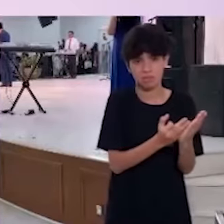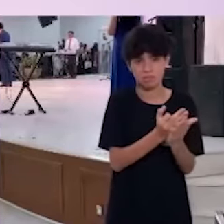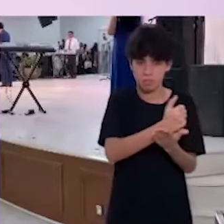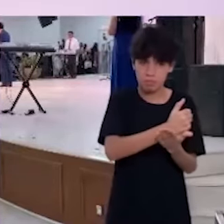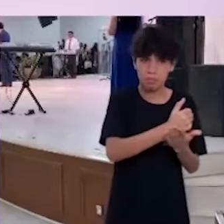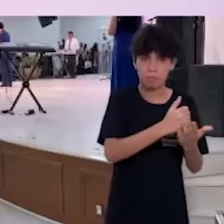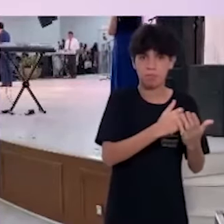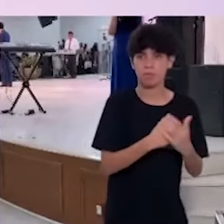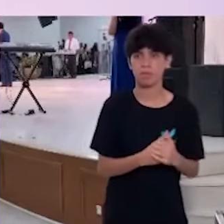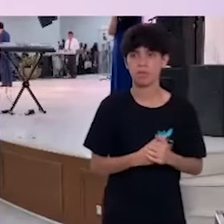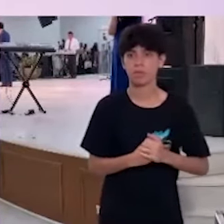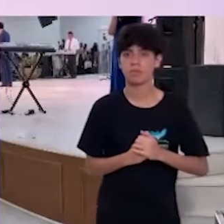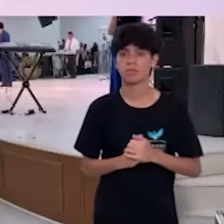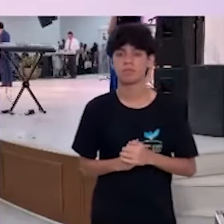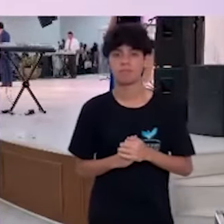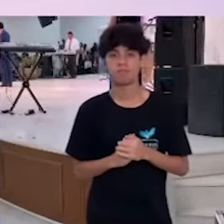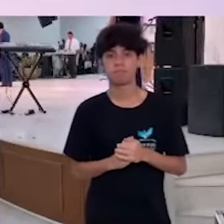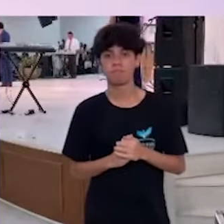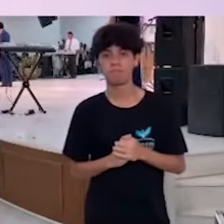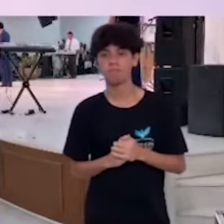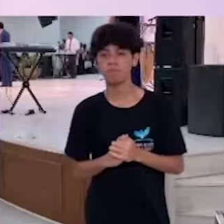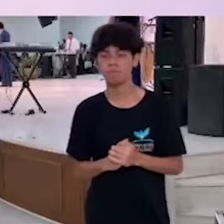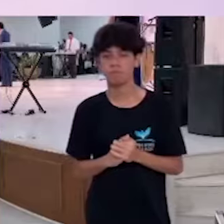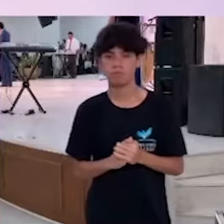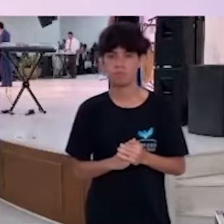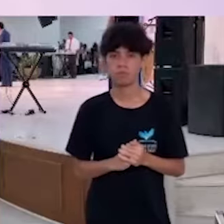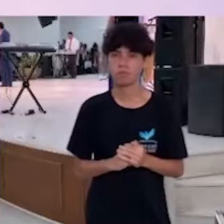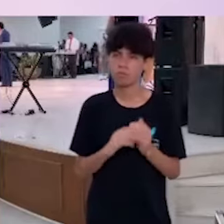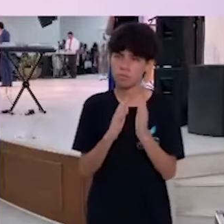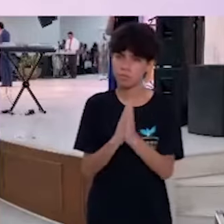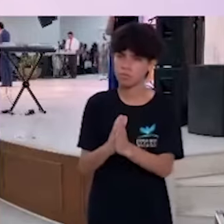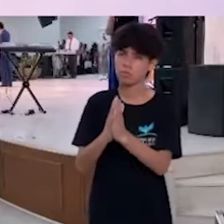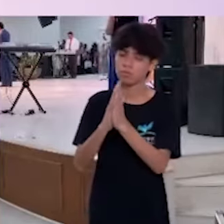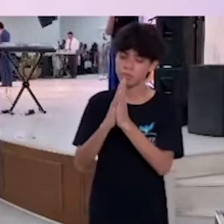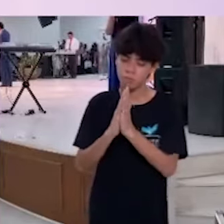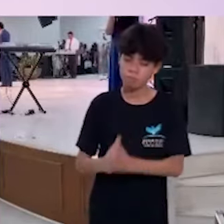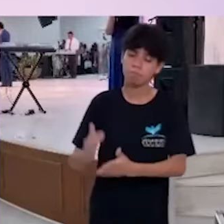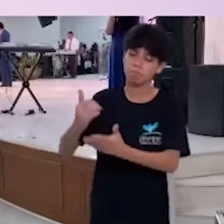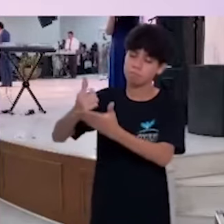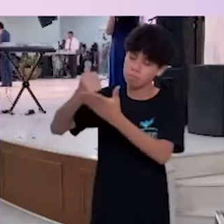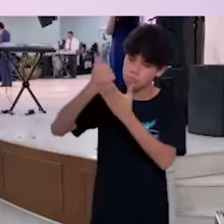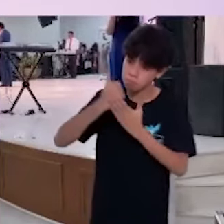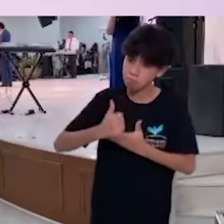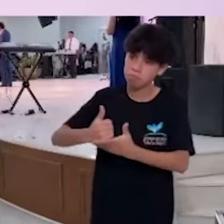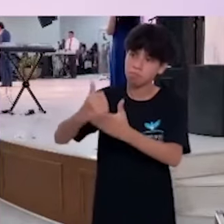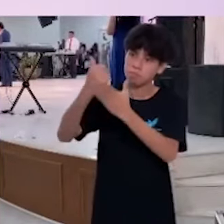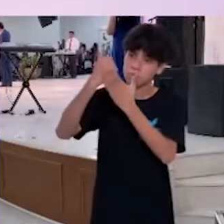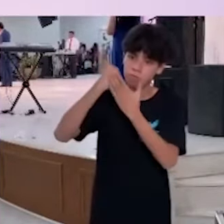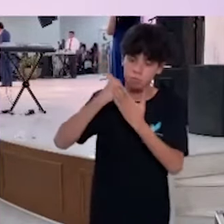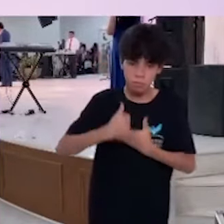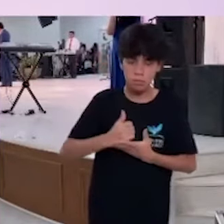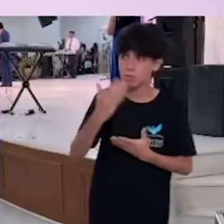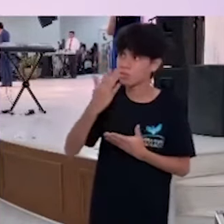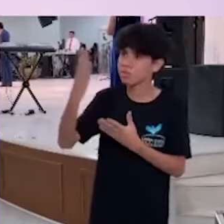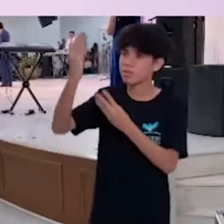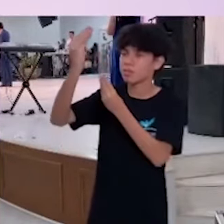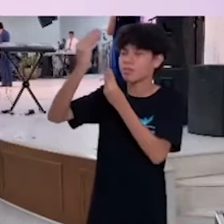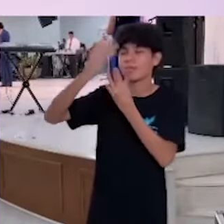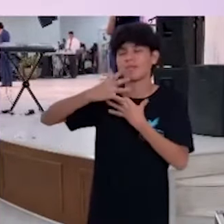la inmoralidad sexual. Por favor, ayúdanos, Señor, y danos abundante